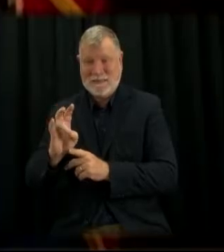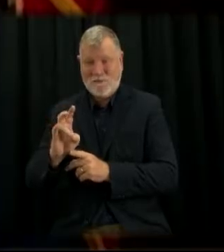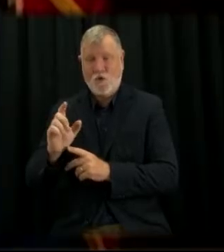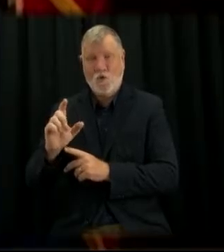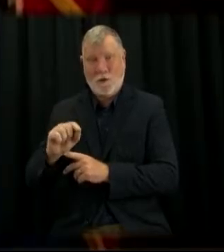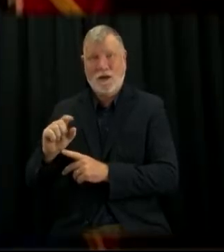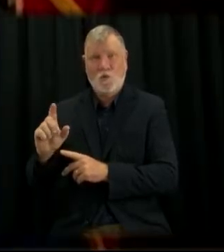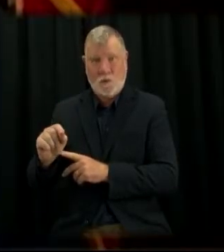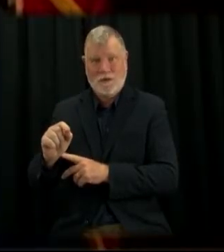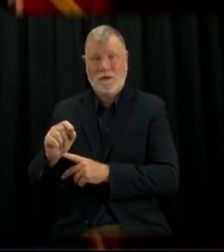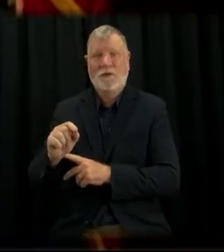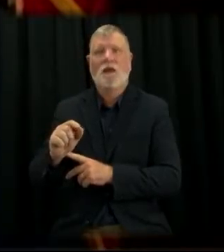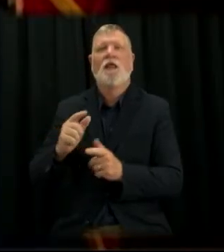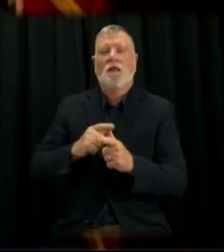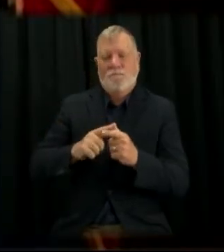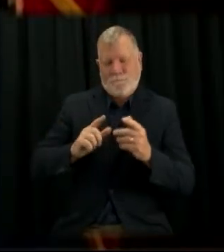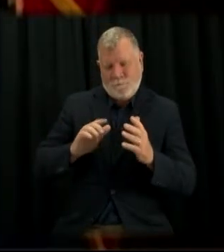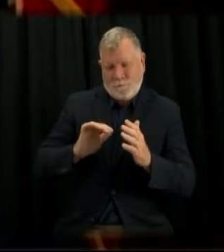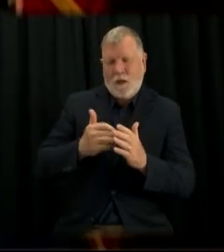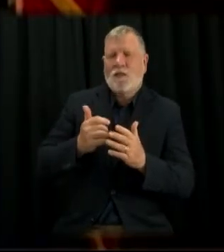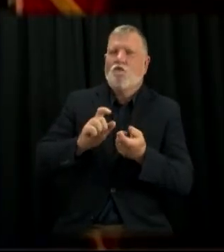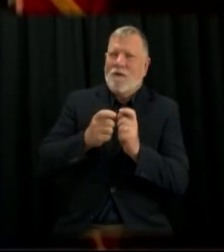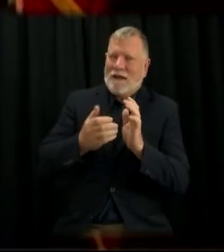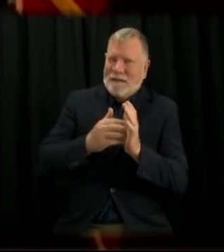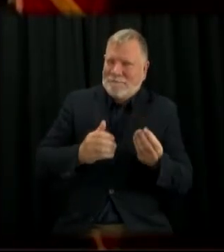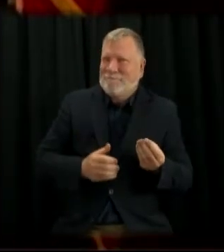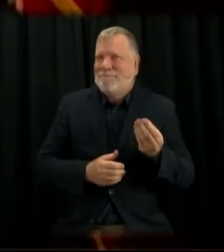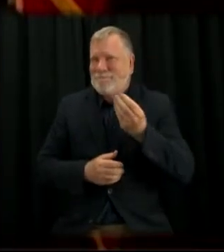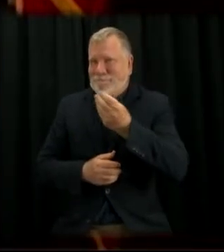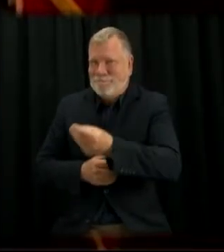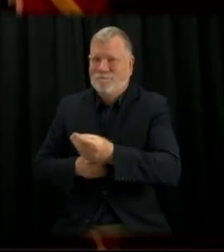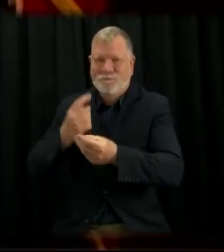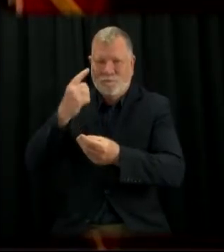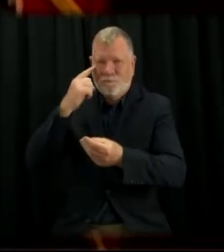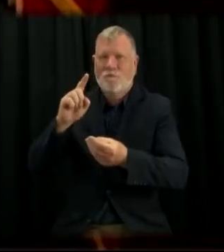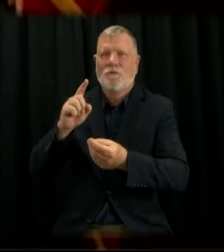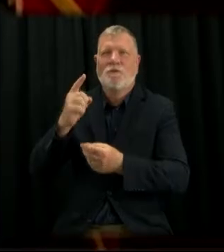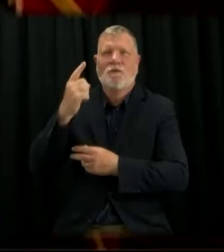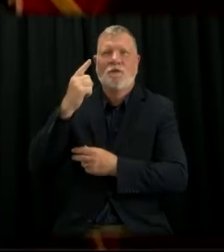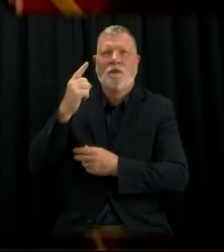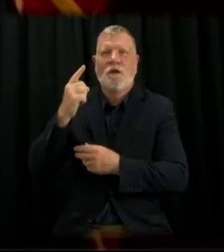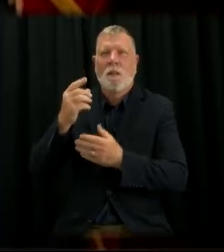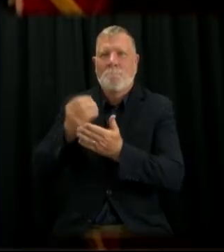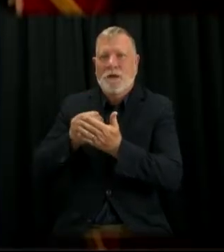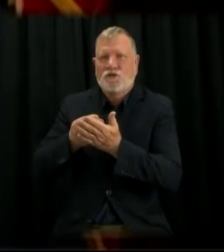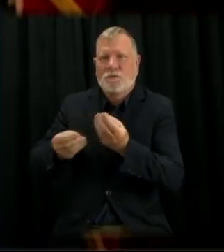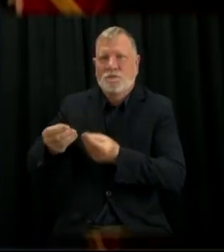de junio del 2020, se presentaron otro presupuesto revisado. En esta revisión mencionaban como la